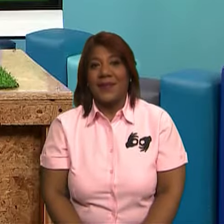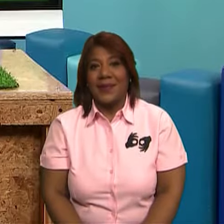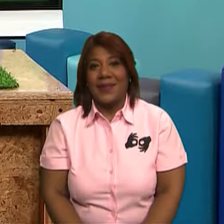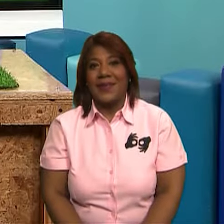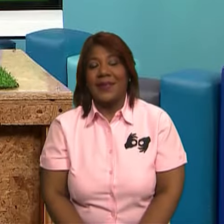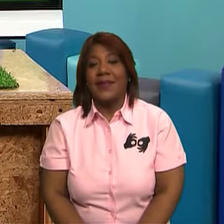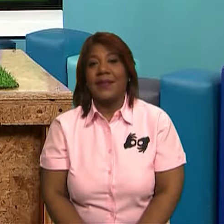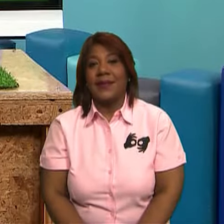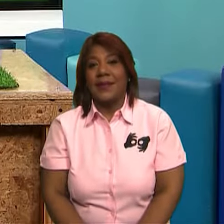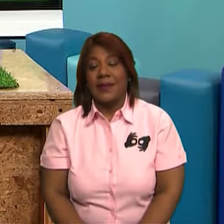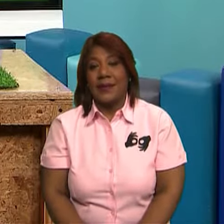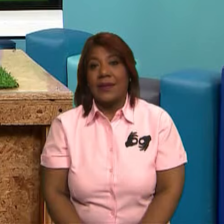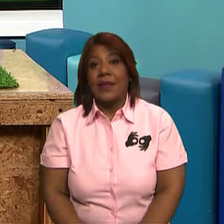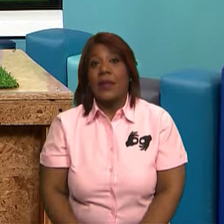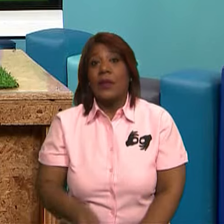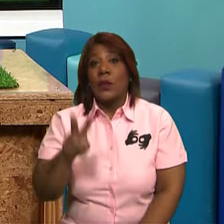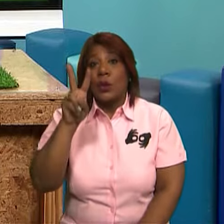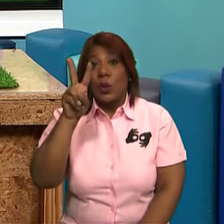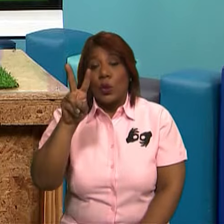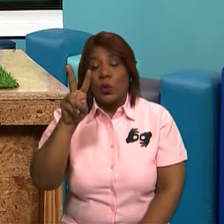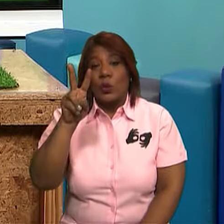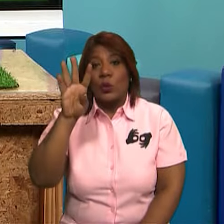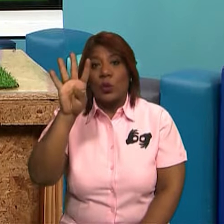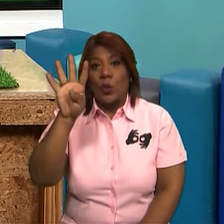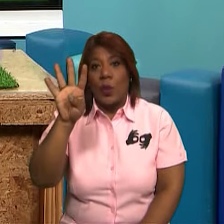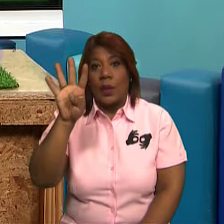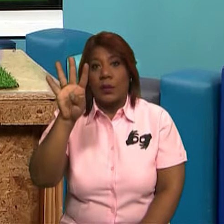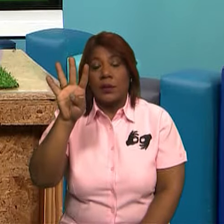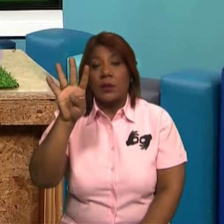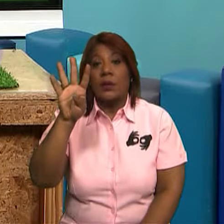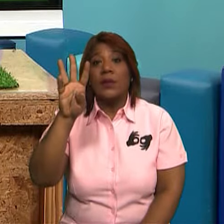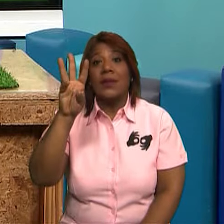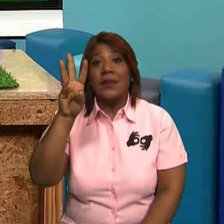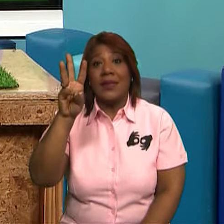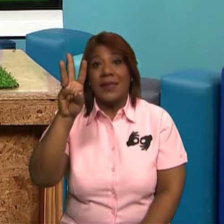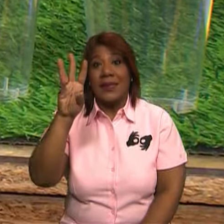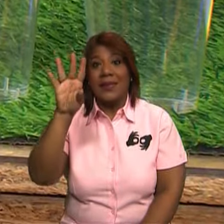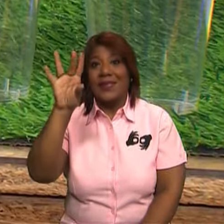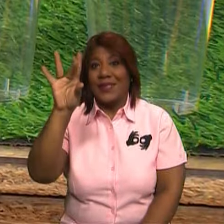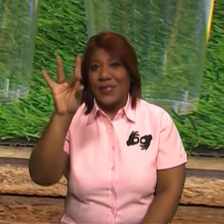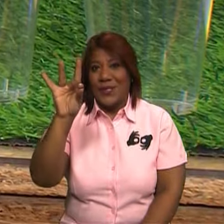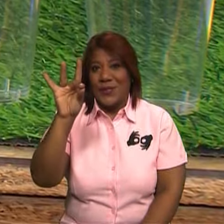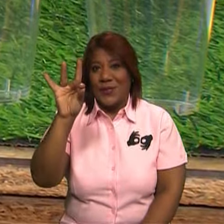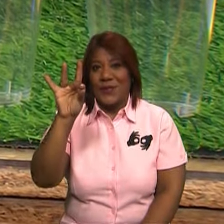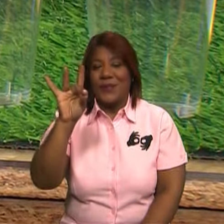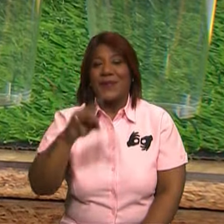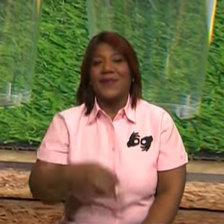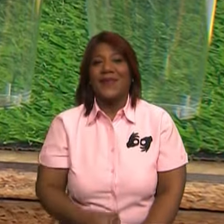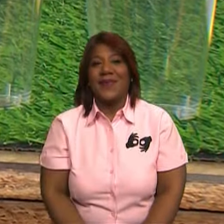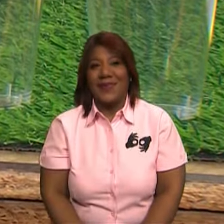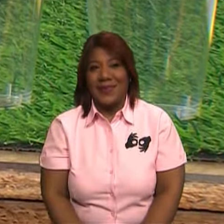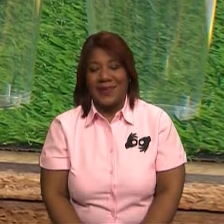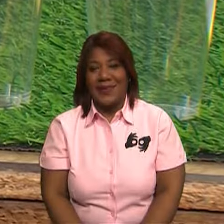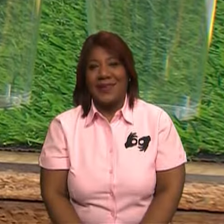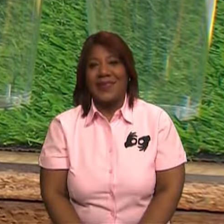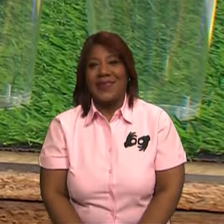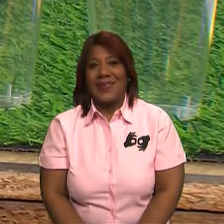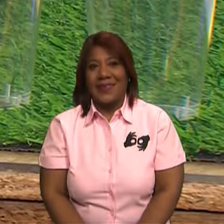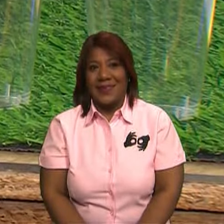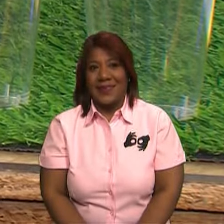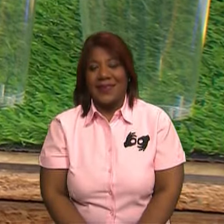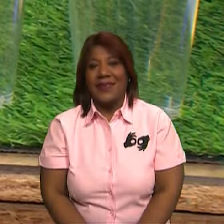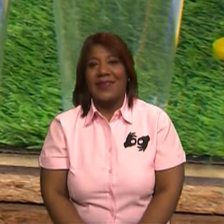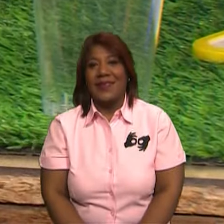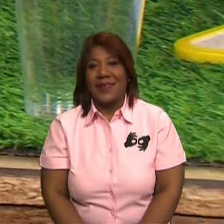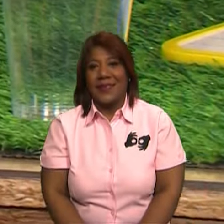vamos, vamos, vamos, que esto es muy divertido. 2, 4, 6, 8. Seguimos, chicos,